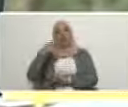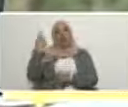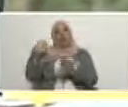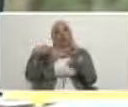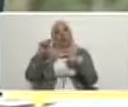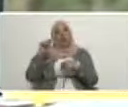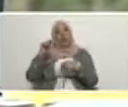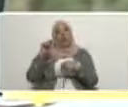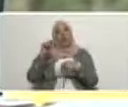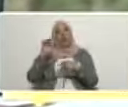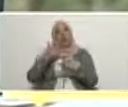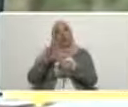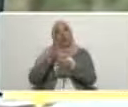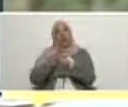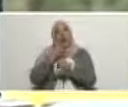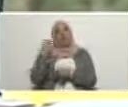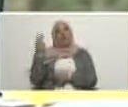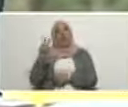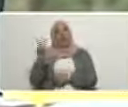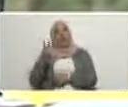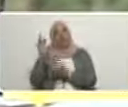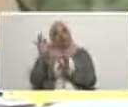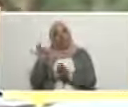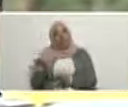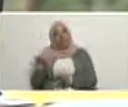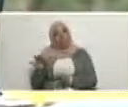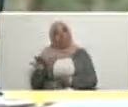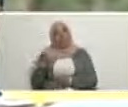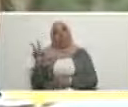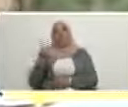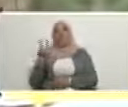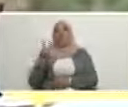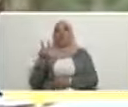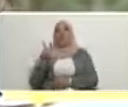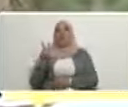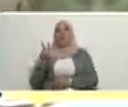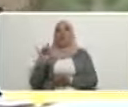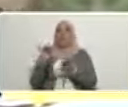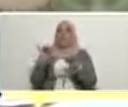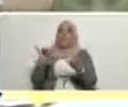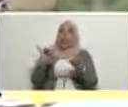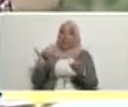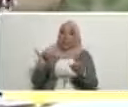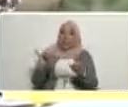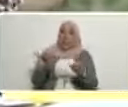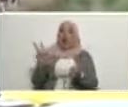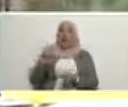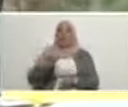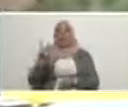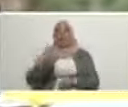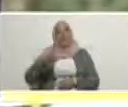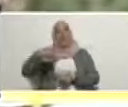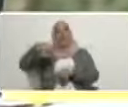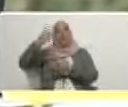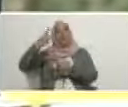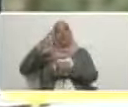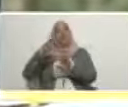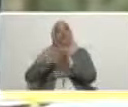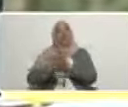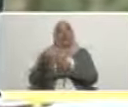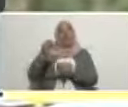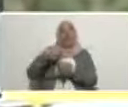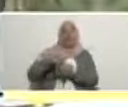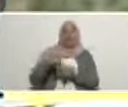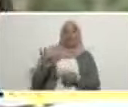festival sea mostrar a la Venezuela de verdad, pero a la Venezuela desde la mismidad. A la Venezuela desde lo que nos hace incluso